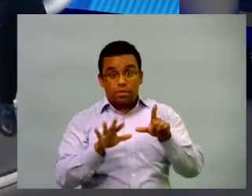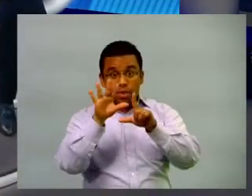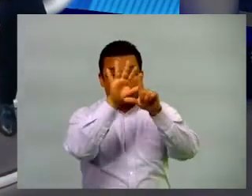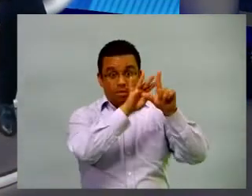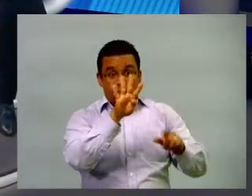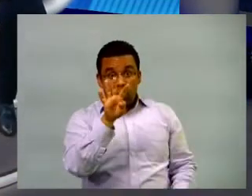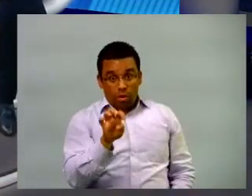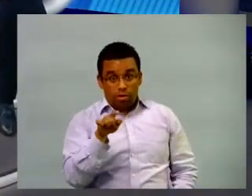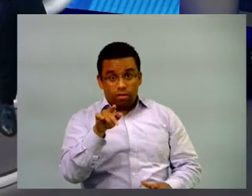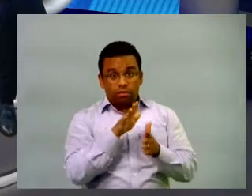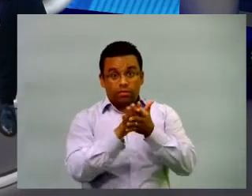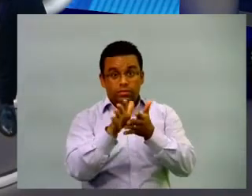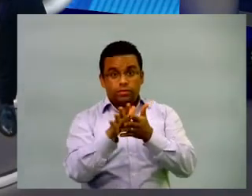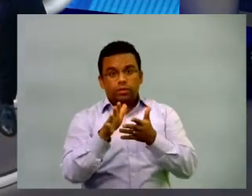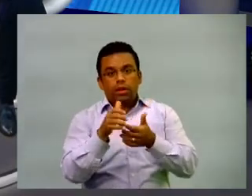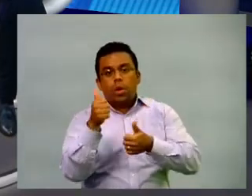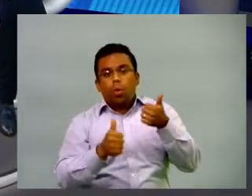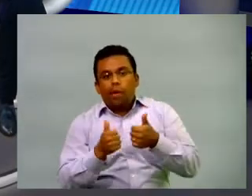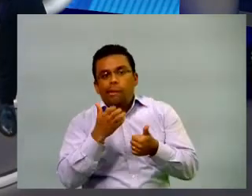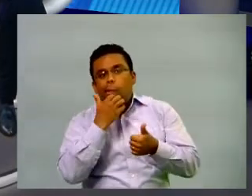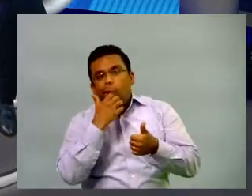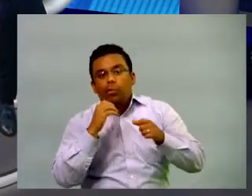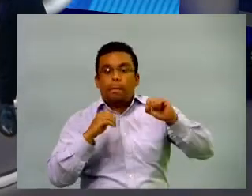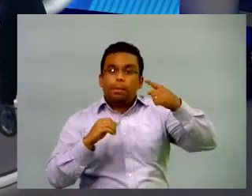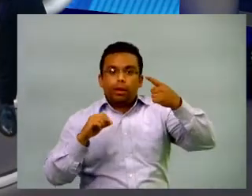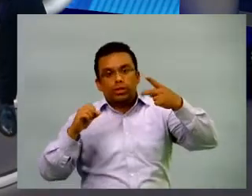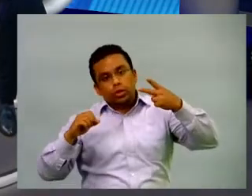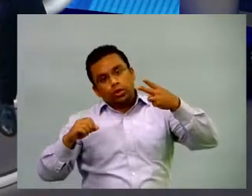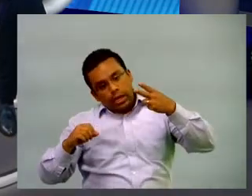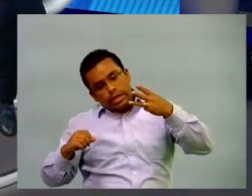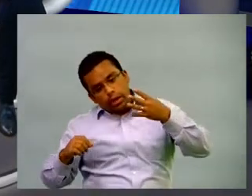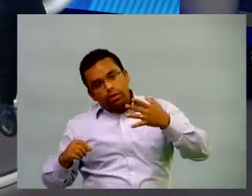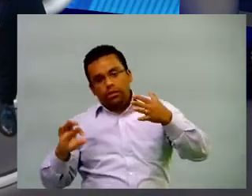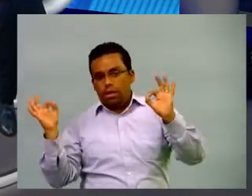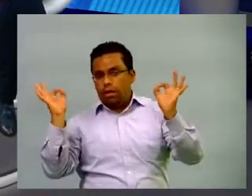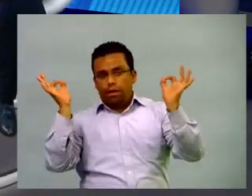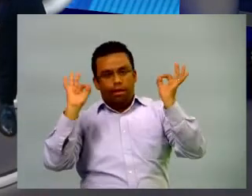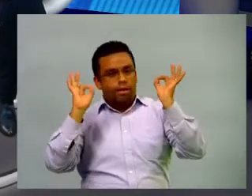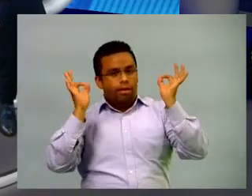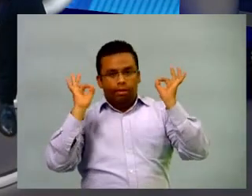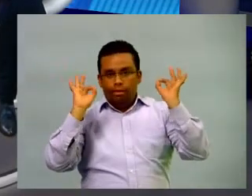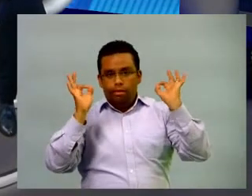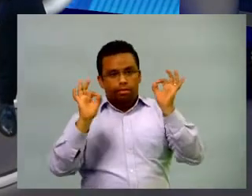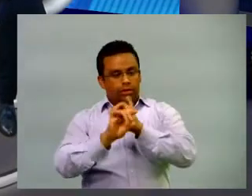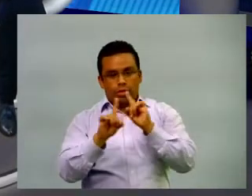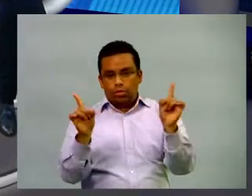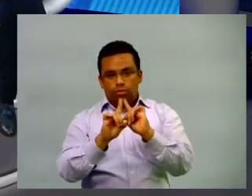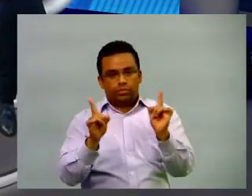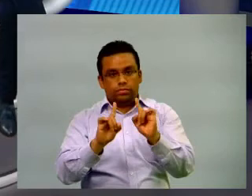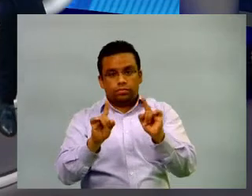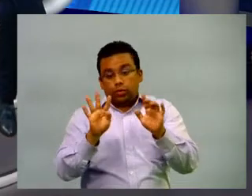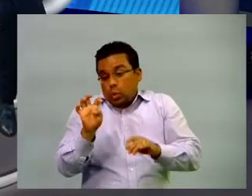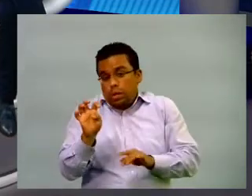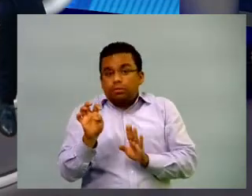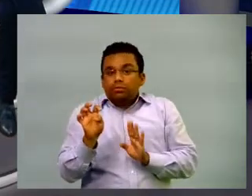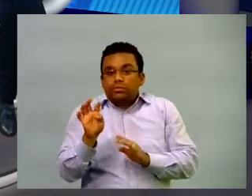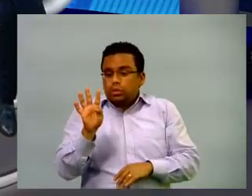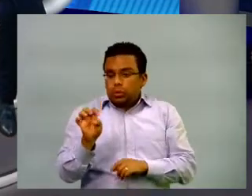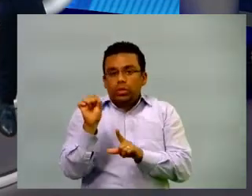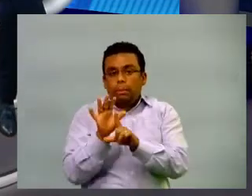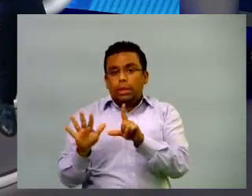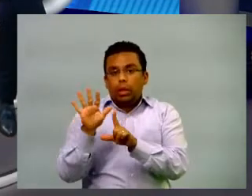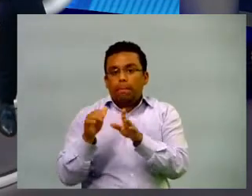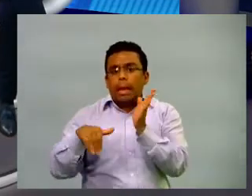ninguna categoría, o sea, no es ni primer puesto, ni segundo puesto, ni tercer puesto. Son las 9 experiencias